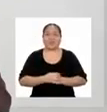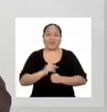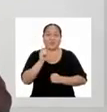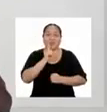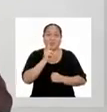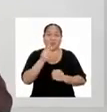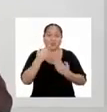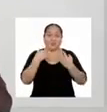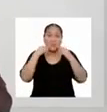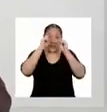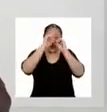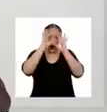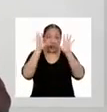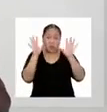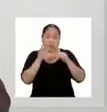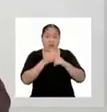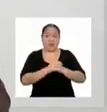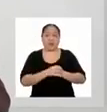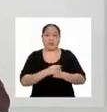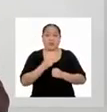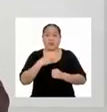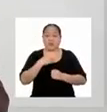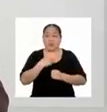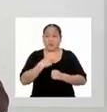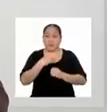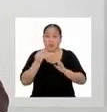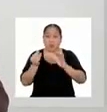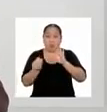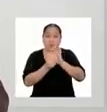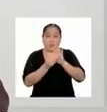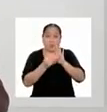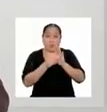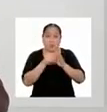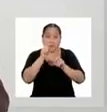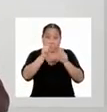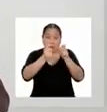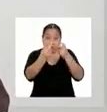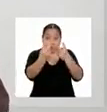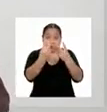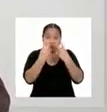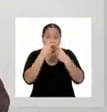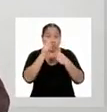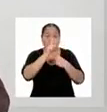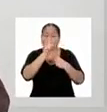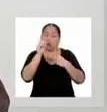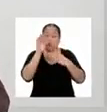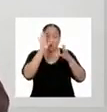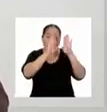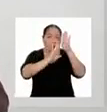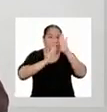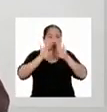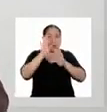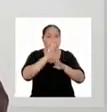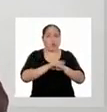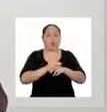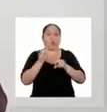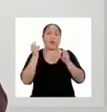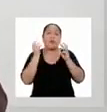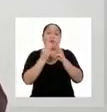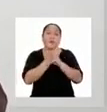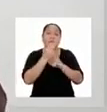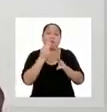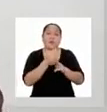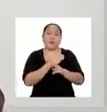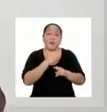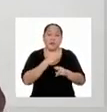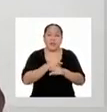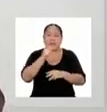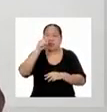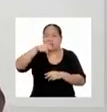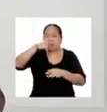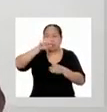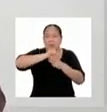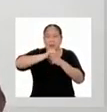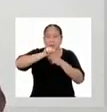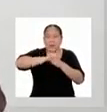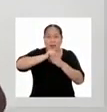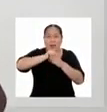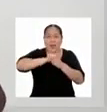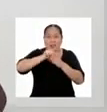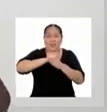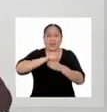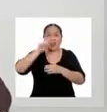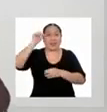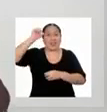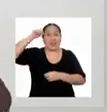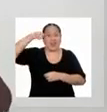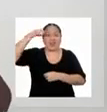no quedó tan claro aún, le quiero decir a quienes nos están viendo que no se preocupen. La matemática es cuestión de práctica y